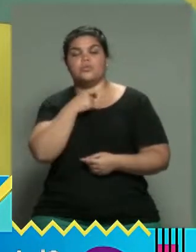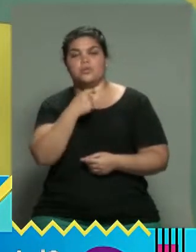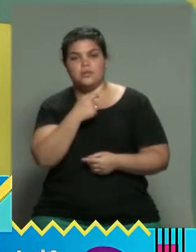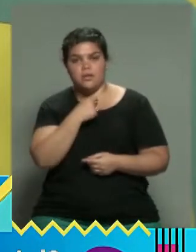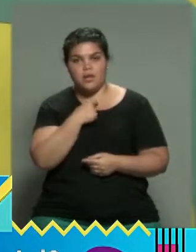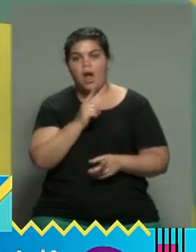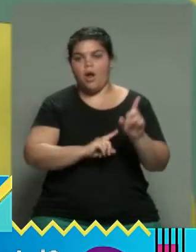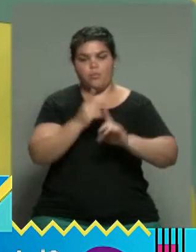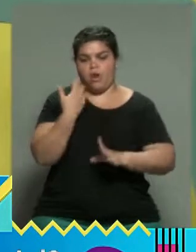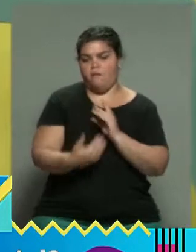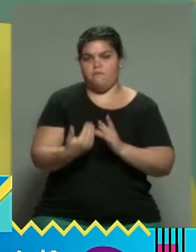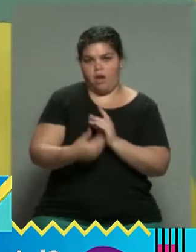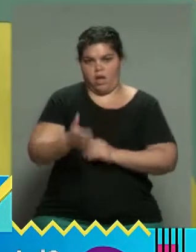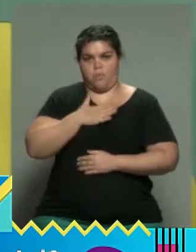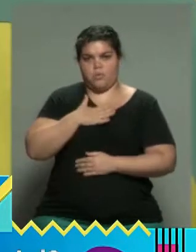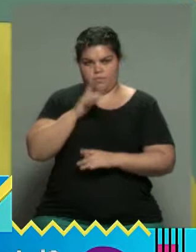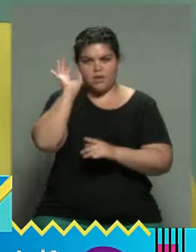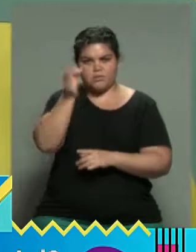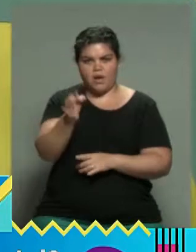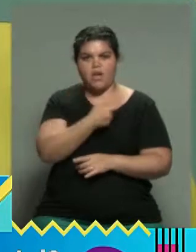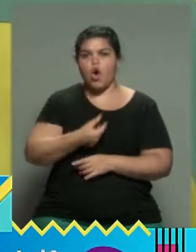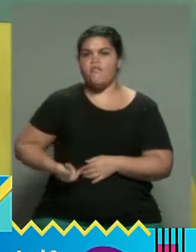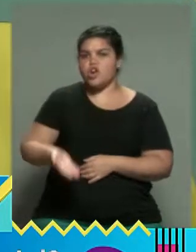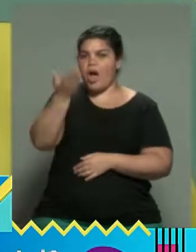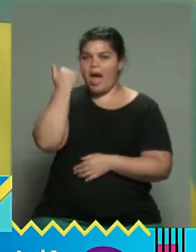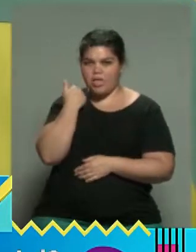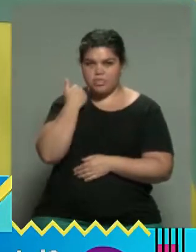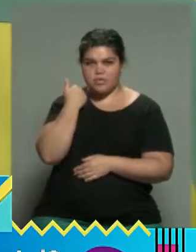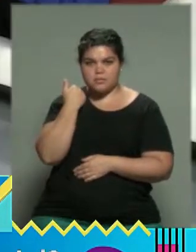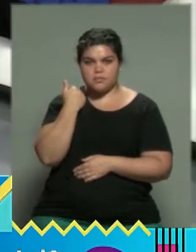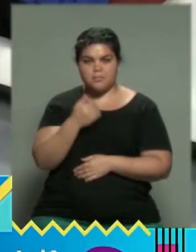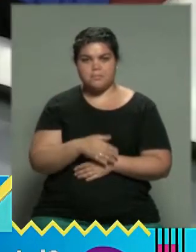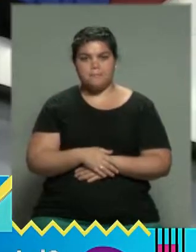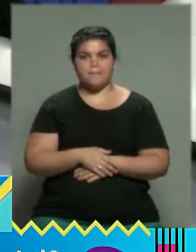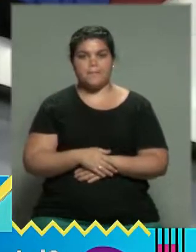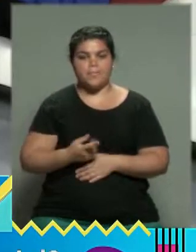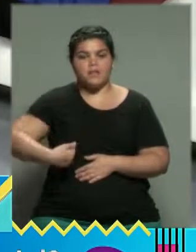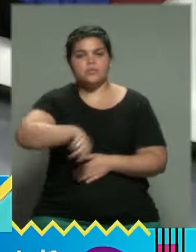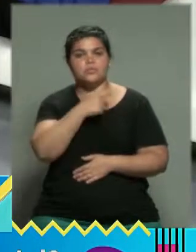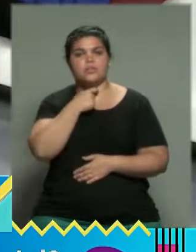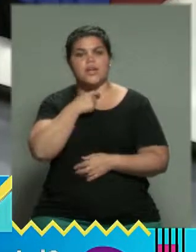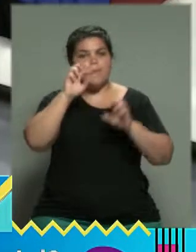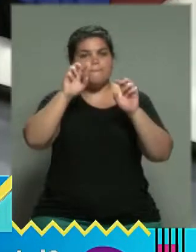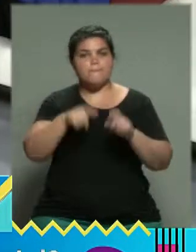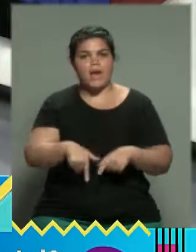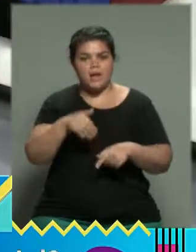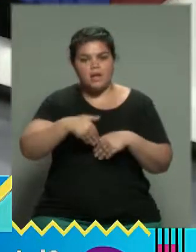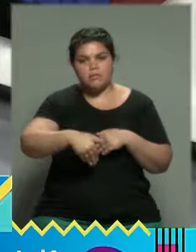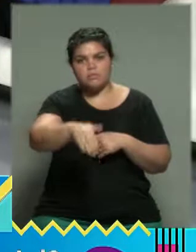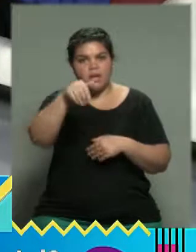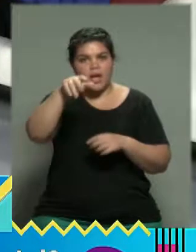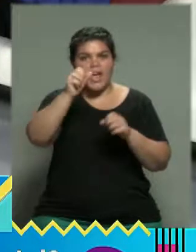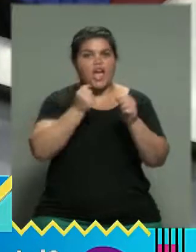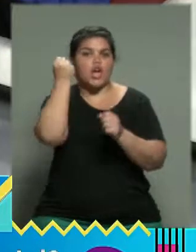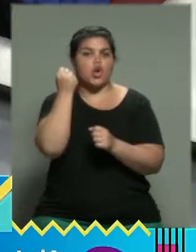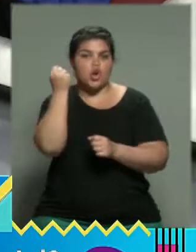los errores propios cometidos en la gestión anterior, es frenar estas políticas económicas, es decir, que